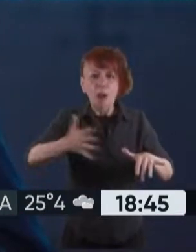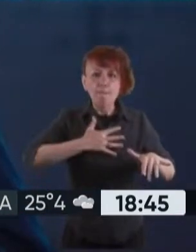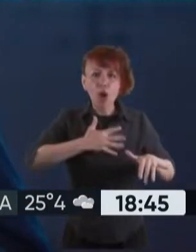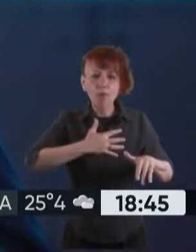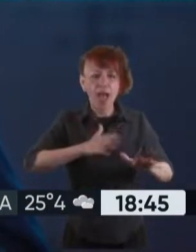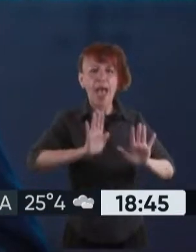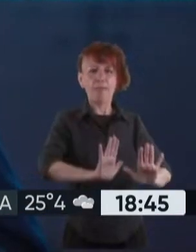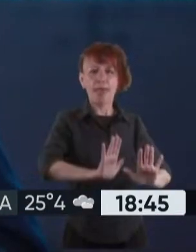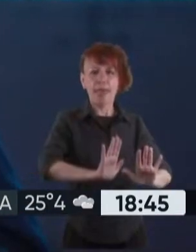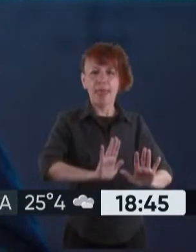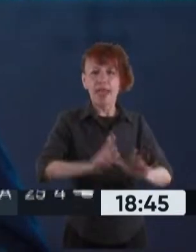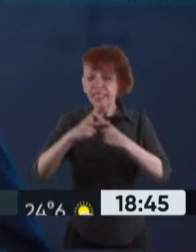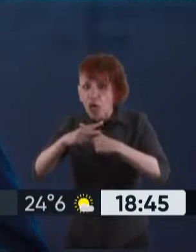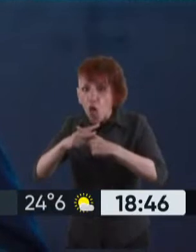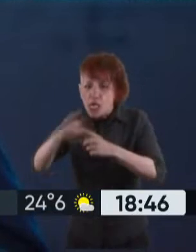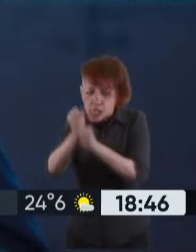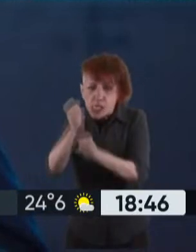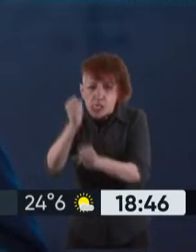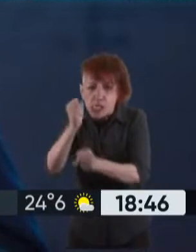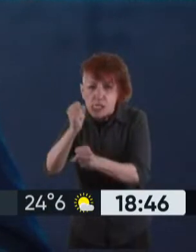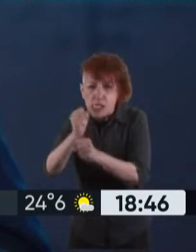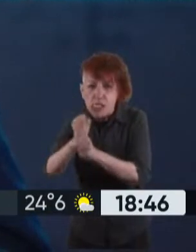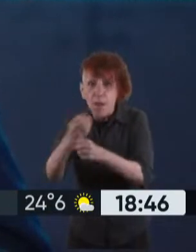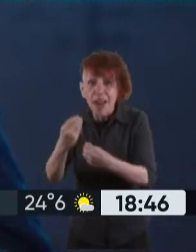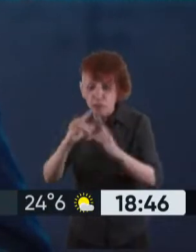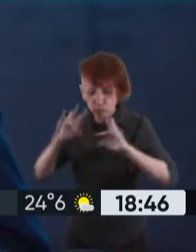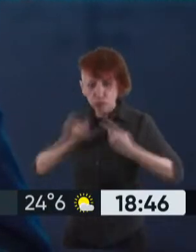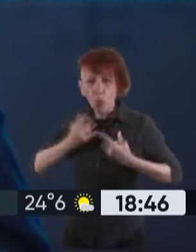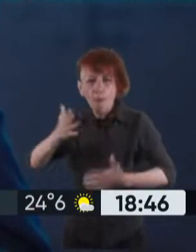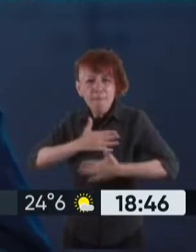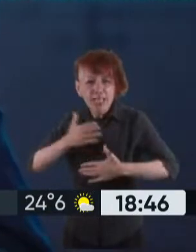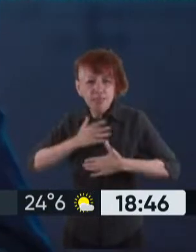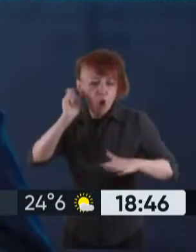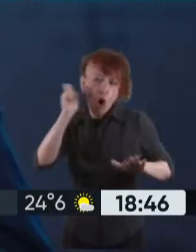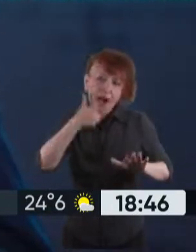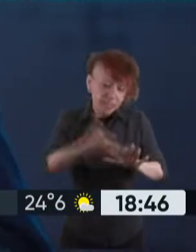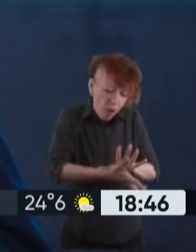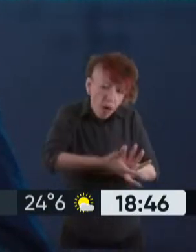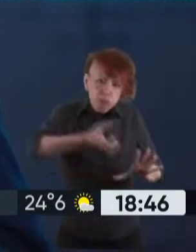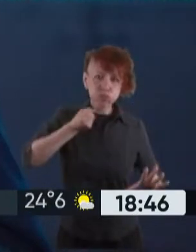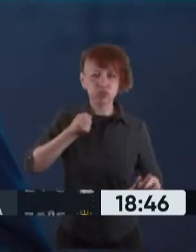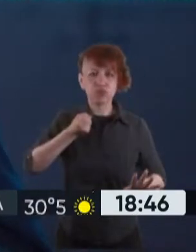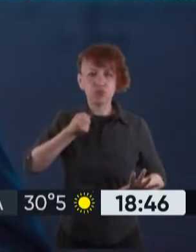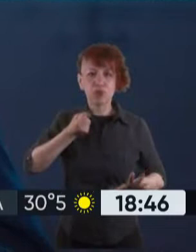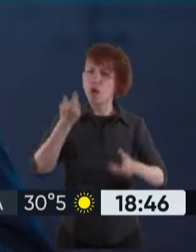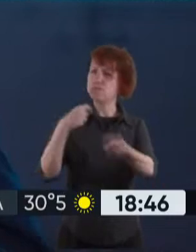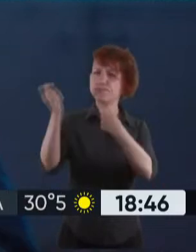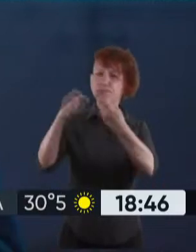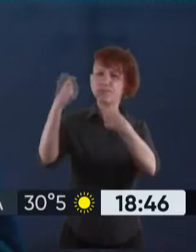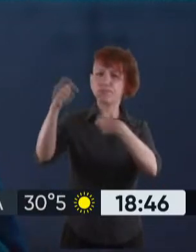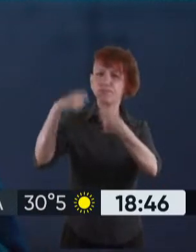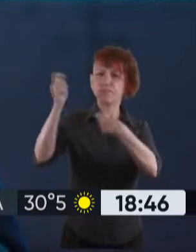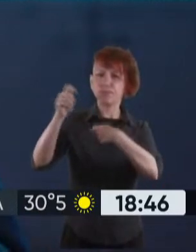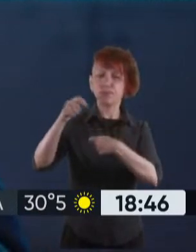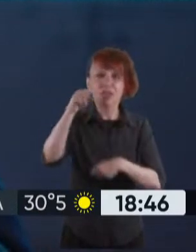offshore de gas para poder extraerlos y ser autónomo, ser soberano y ser hoy lo que es, el segundo productor de